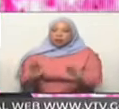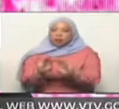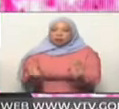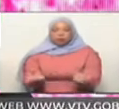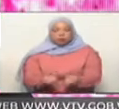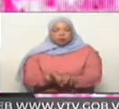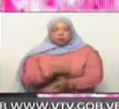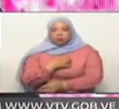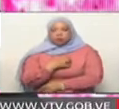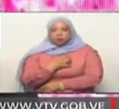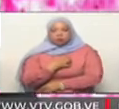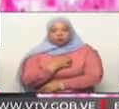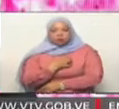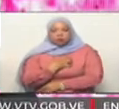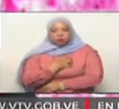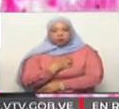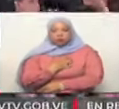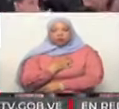Así que...